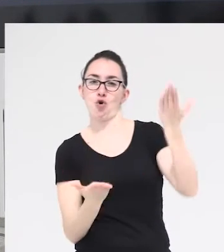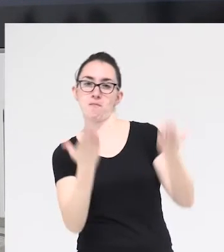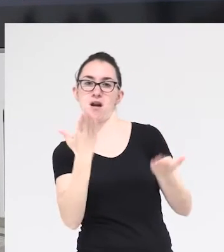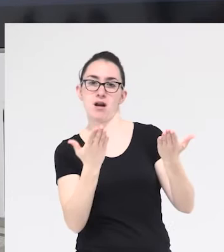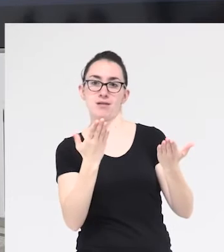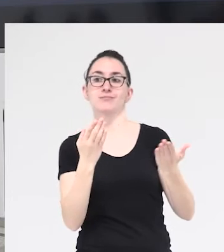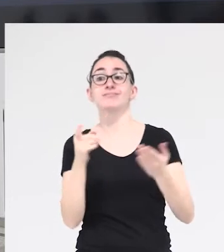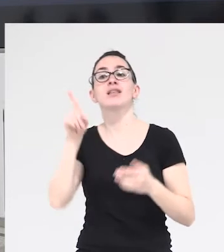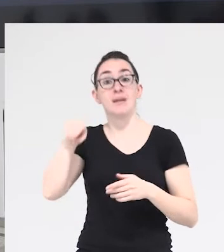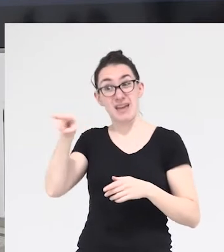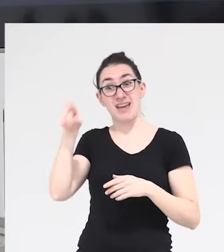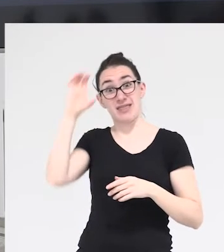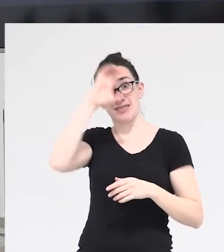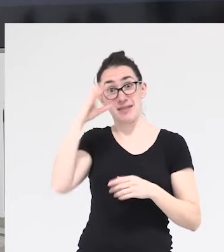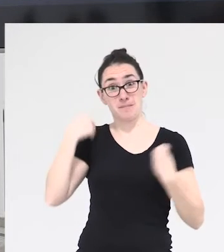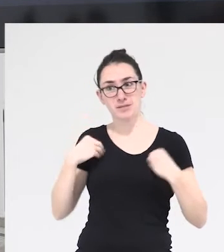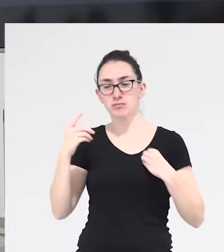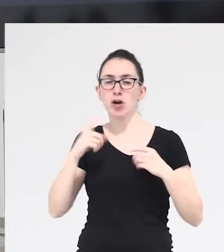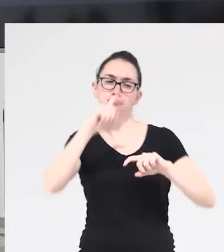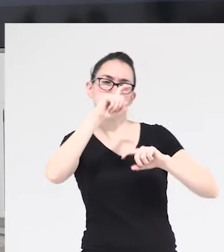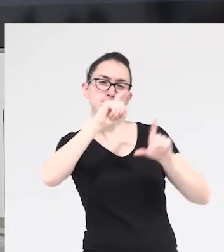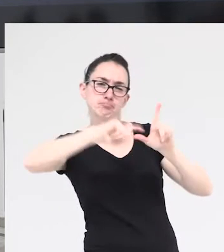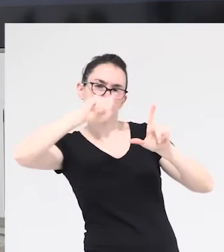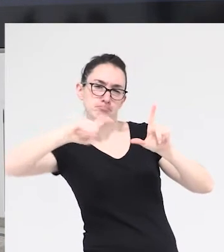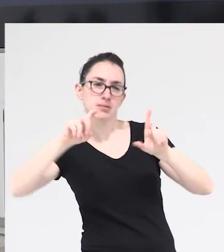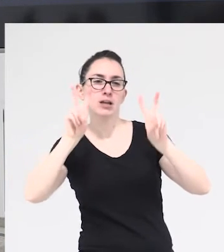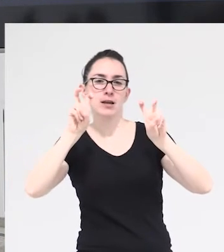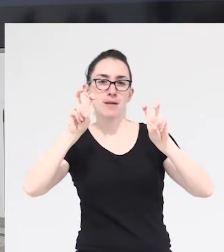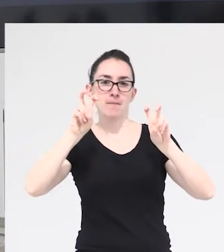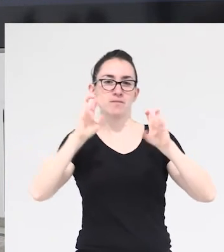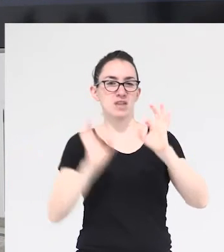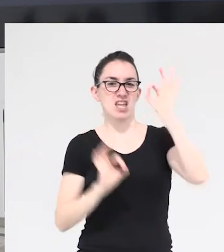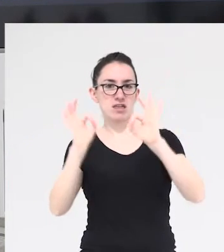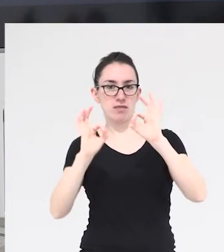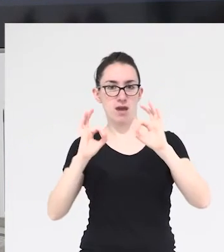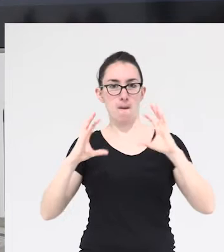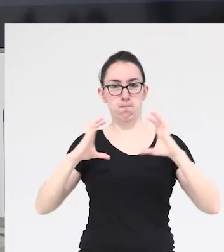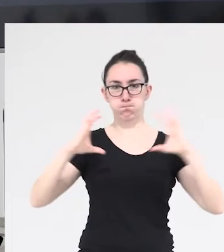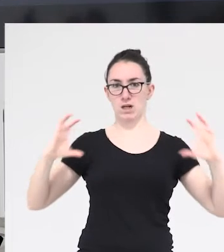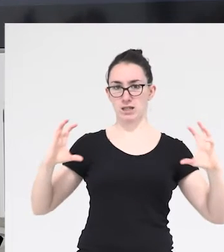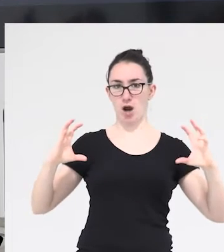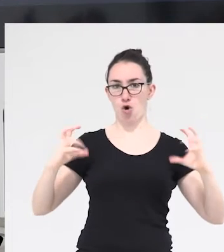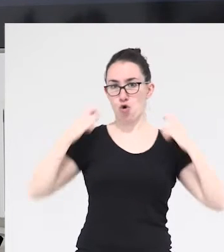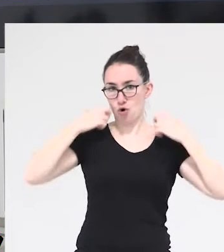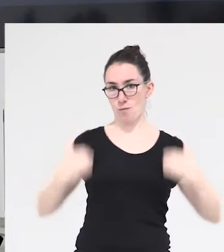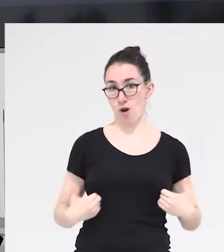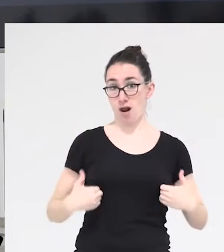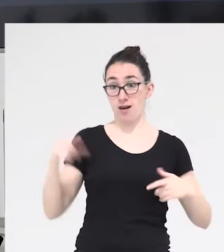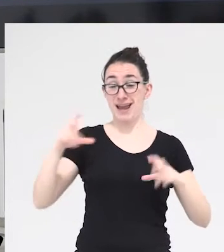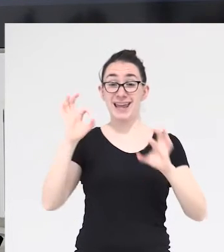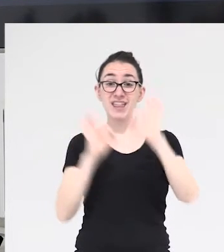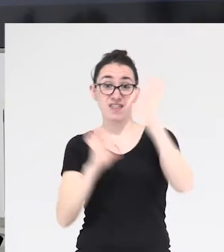masa corporal, por ejemplo. Este hombre, Adolphe Quetelet, es el creador del índice de masa corporal, que es un índice que